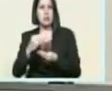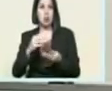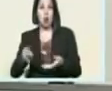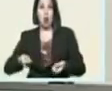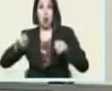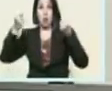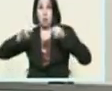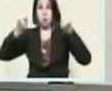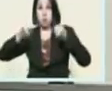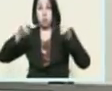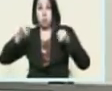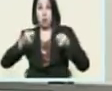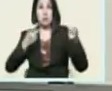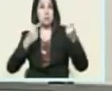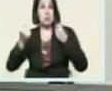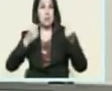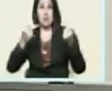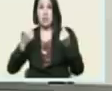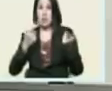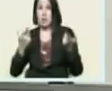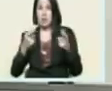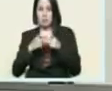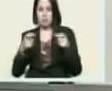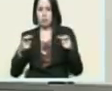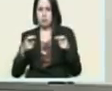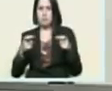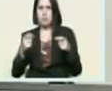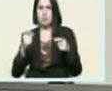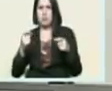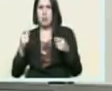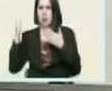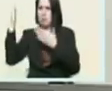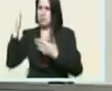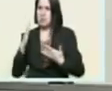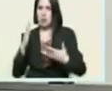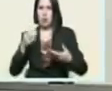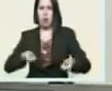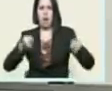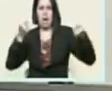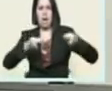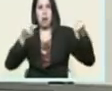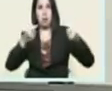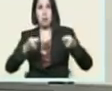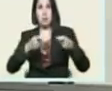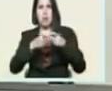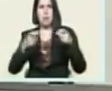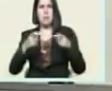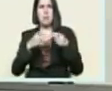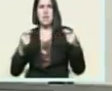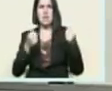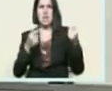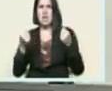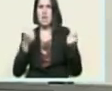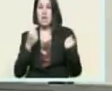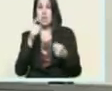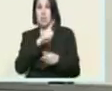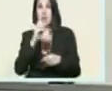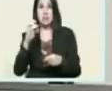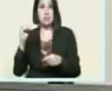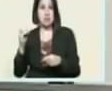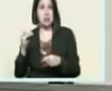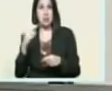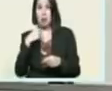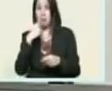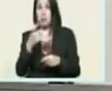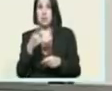una bolsa con billetes de entonces. Él me sacó una bolsa con billetes de a 100.